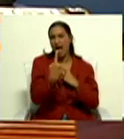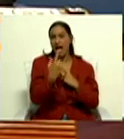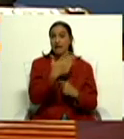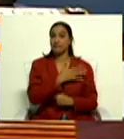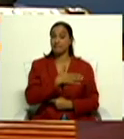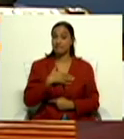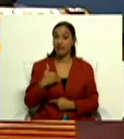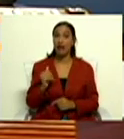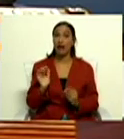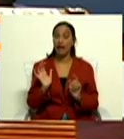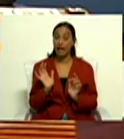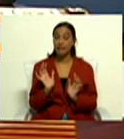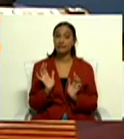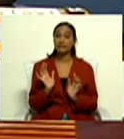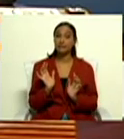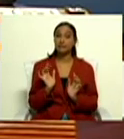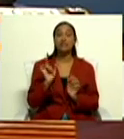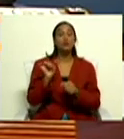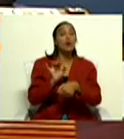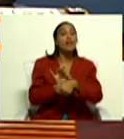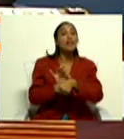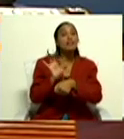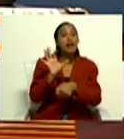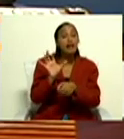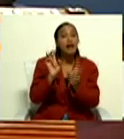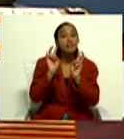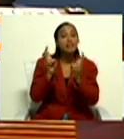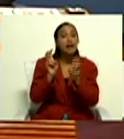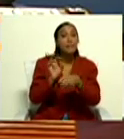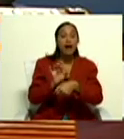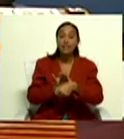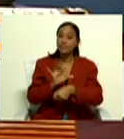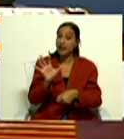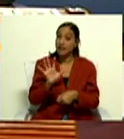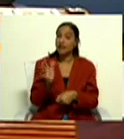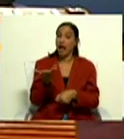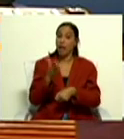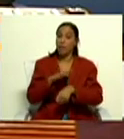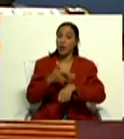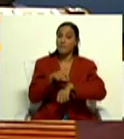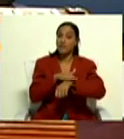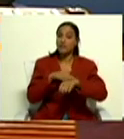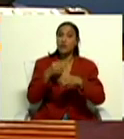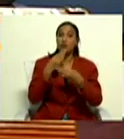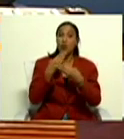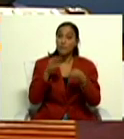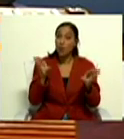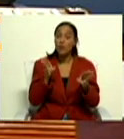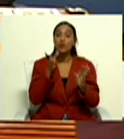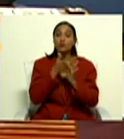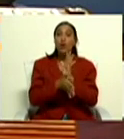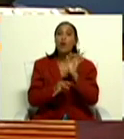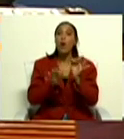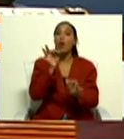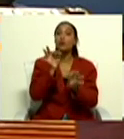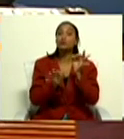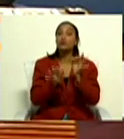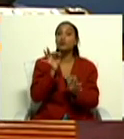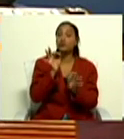es un motivo muy delicado que tenemos como Ministerio Público y los órganos auxiliares de justicia atender, porque